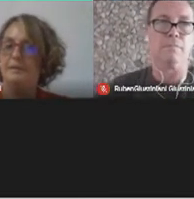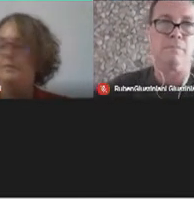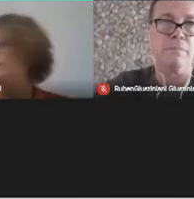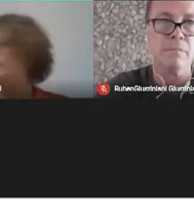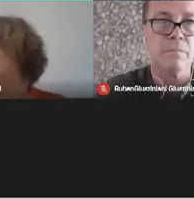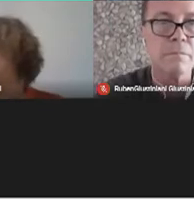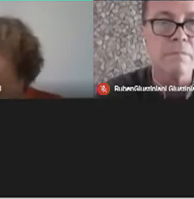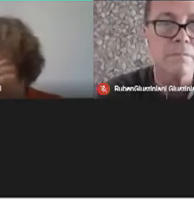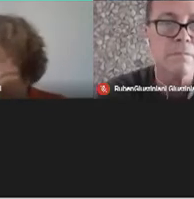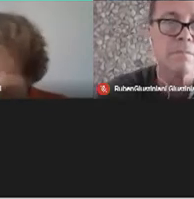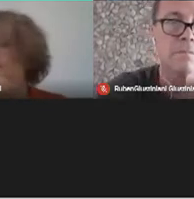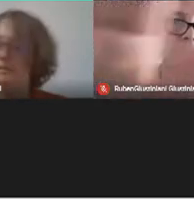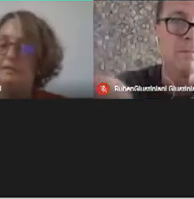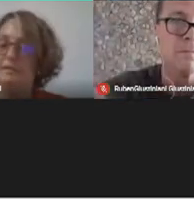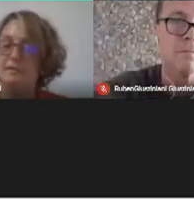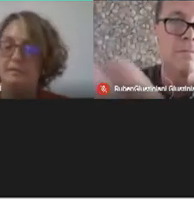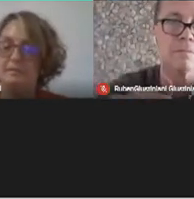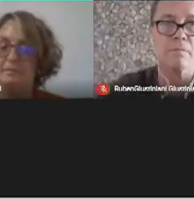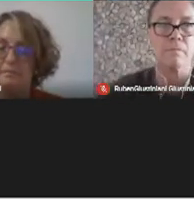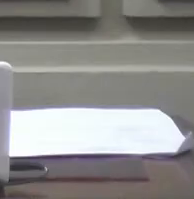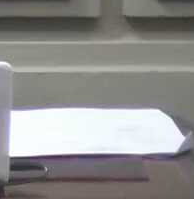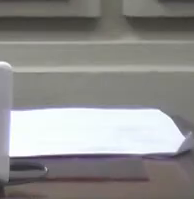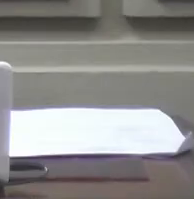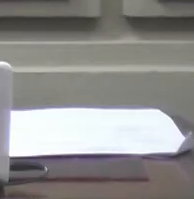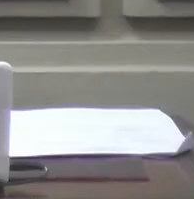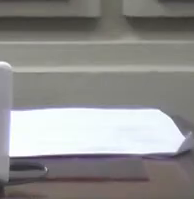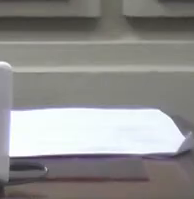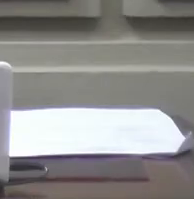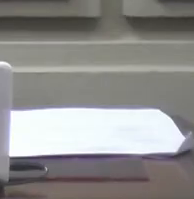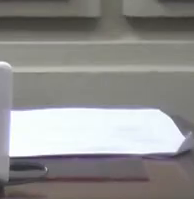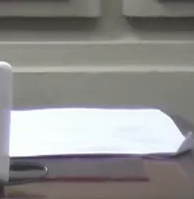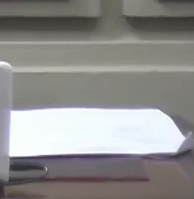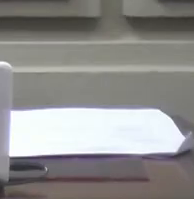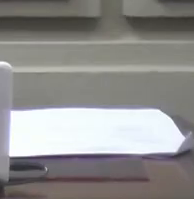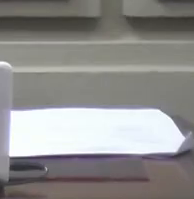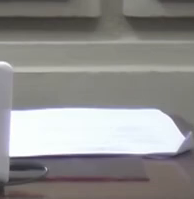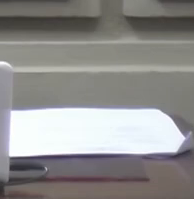nivel de consenso en la reunión de labor parlamentaria